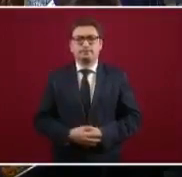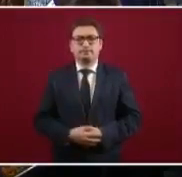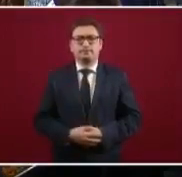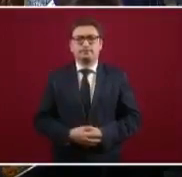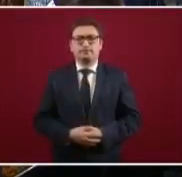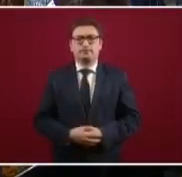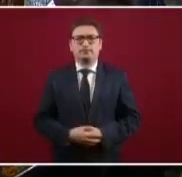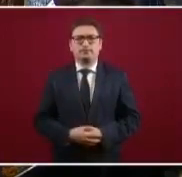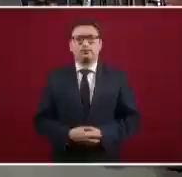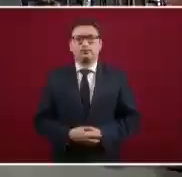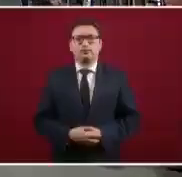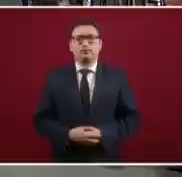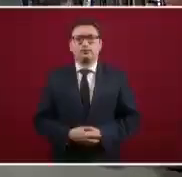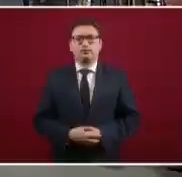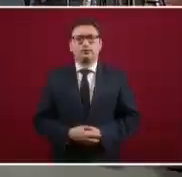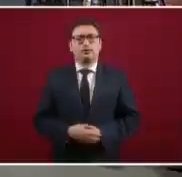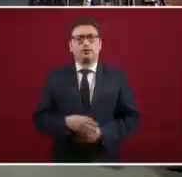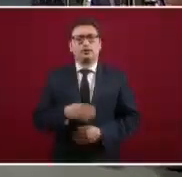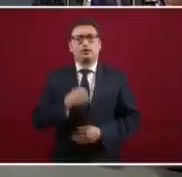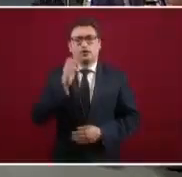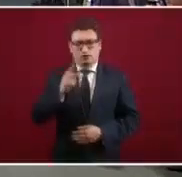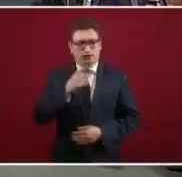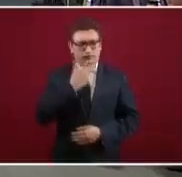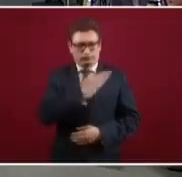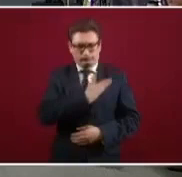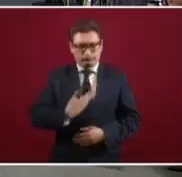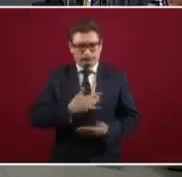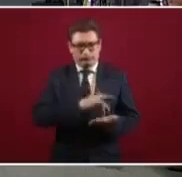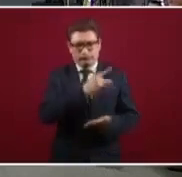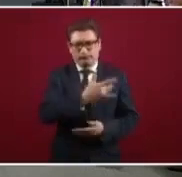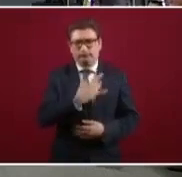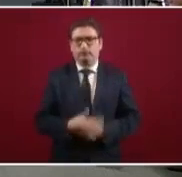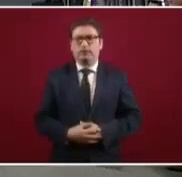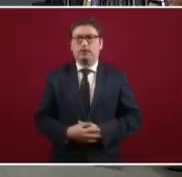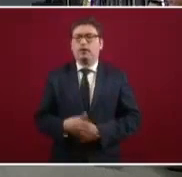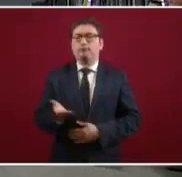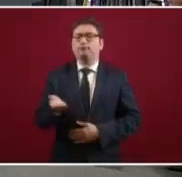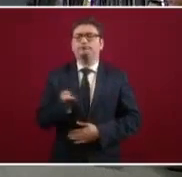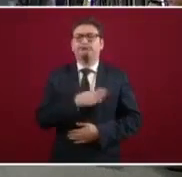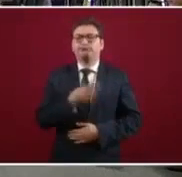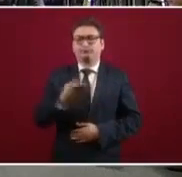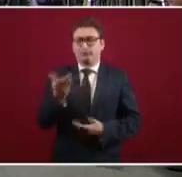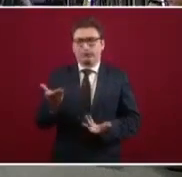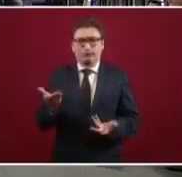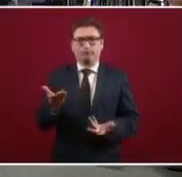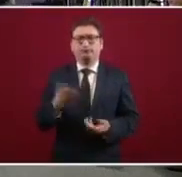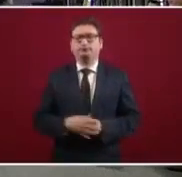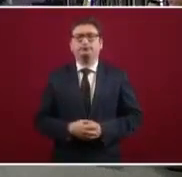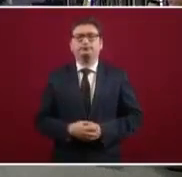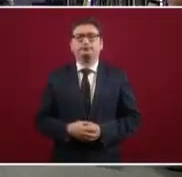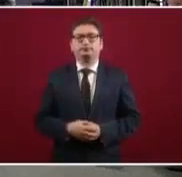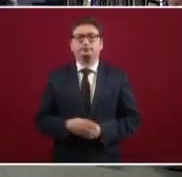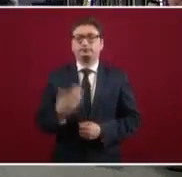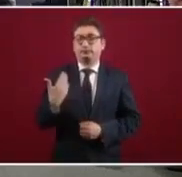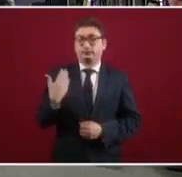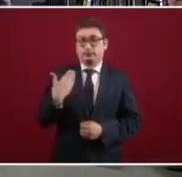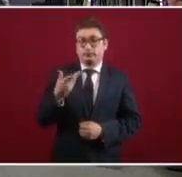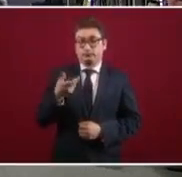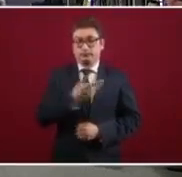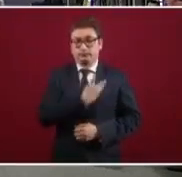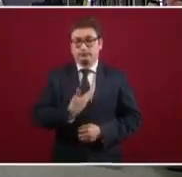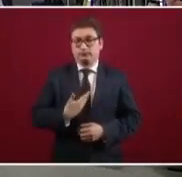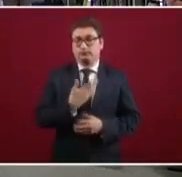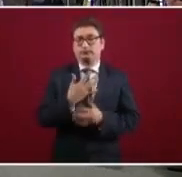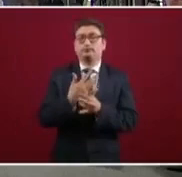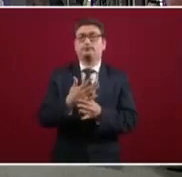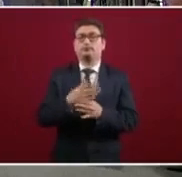si con gusto gracias señor presidente bueno a lo que se refería el presidente